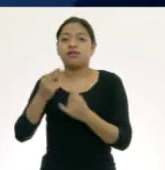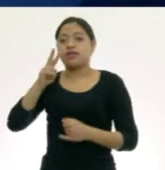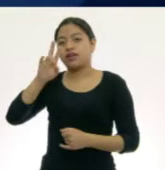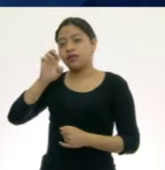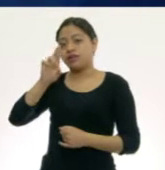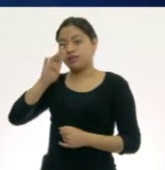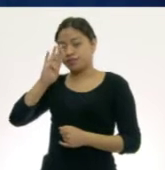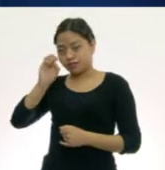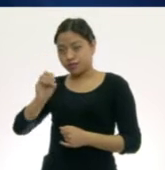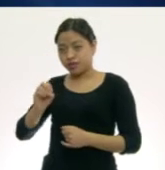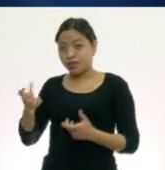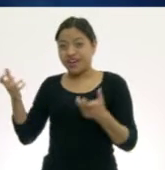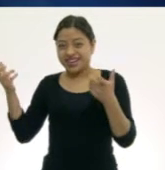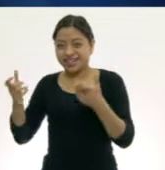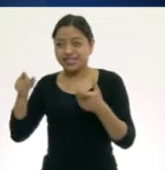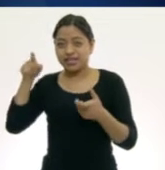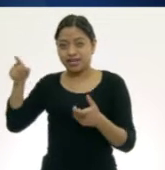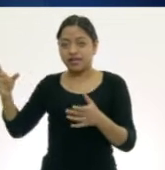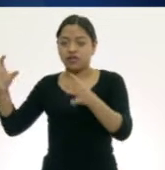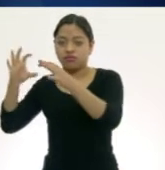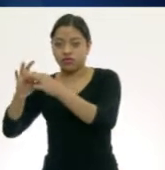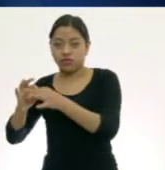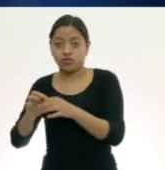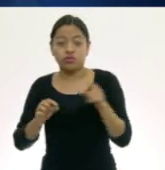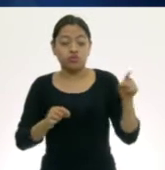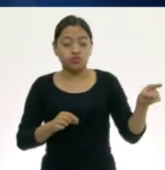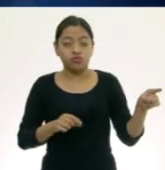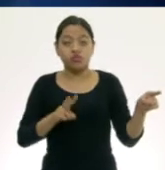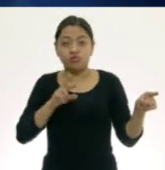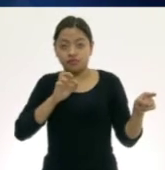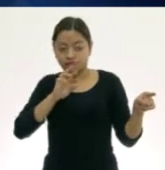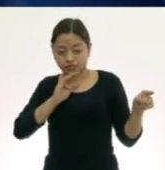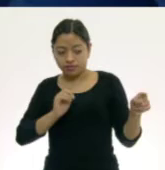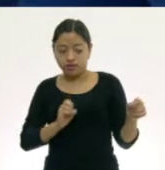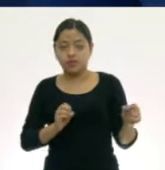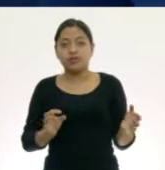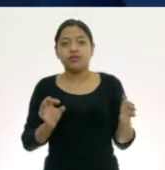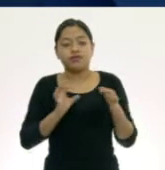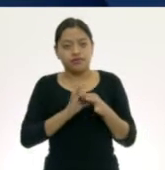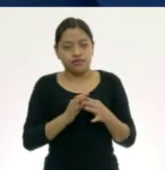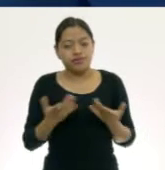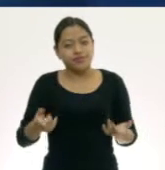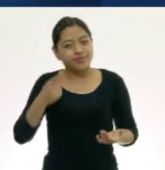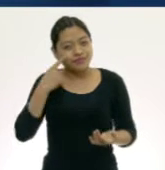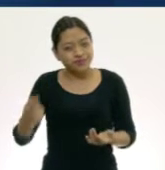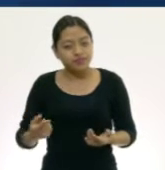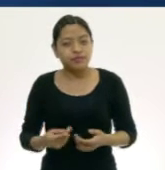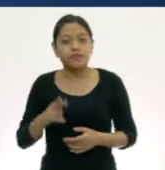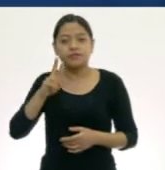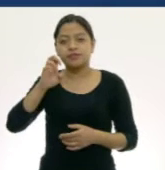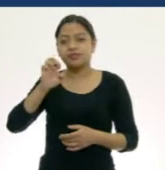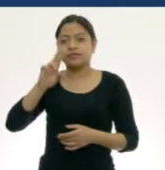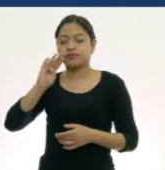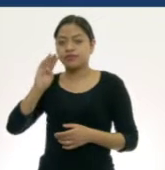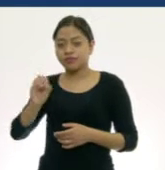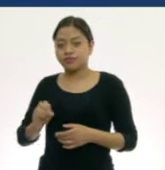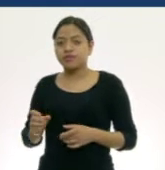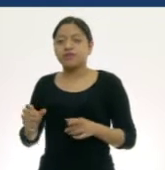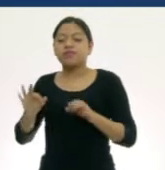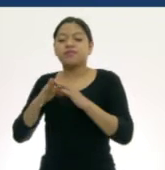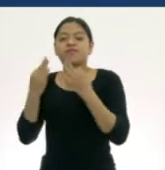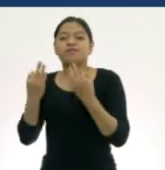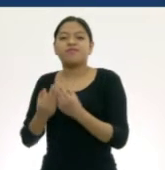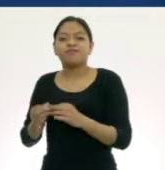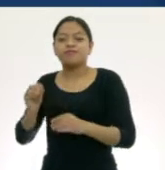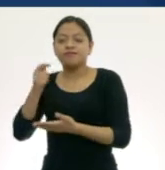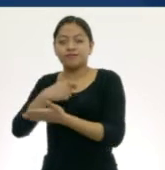nací. Entonces ya nos dimos cuenta, ¿verdad?, cómo este verbo conjugado nos ayuda a